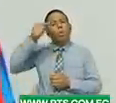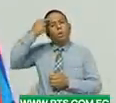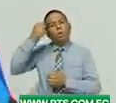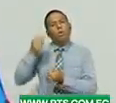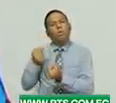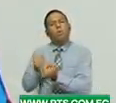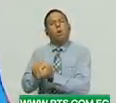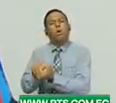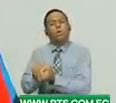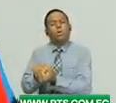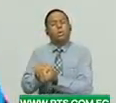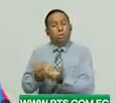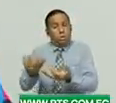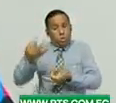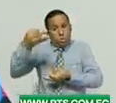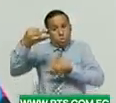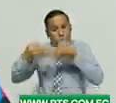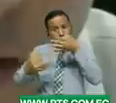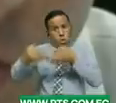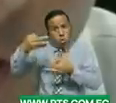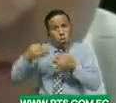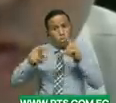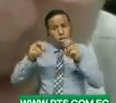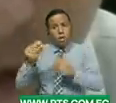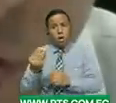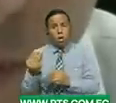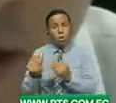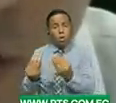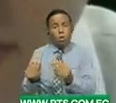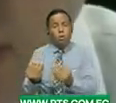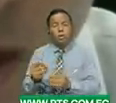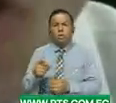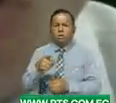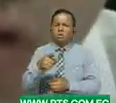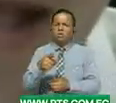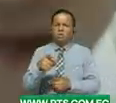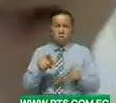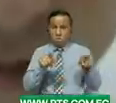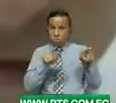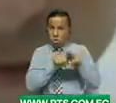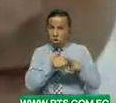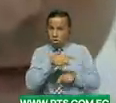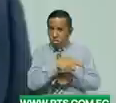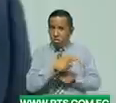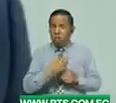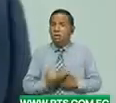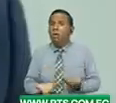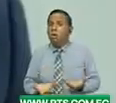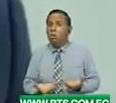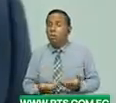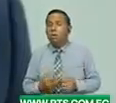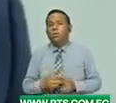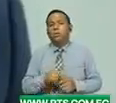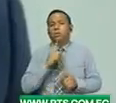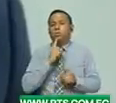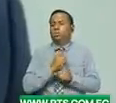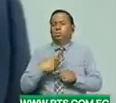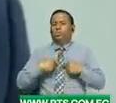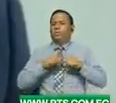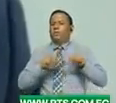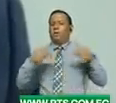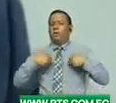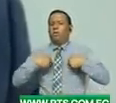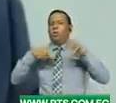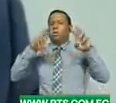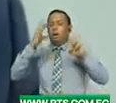de eso trata la justicia de adolescentes infractores. ¿Usted coincide con María Josefa Coronel o con la DINASER? Yo coincido con la doctrina penal. La